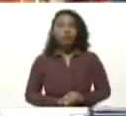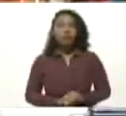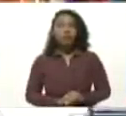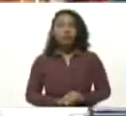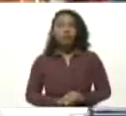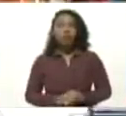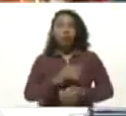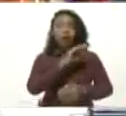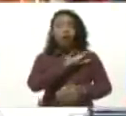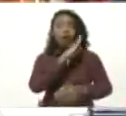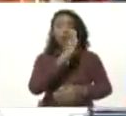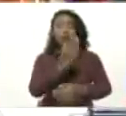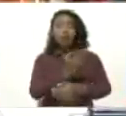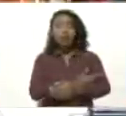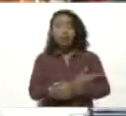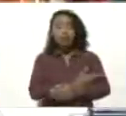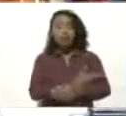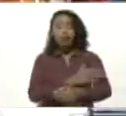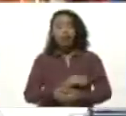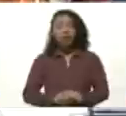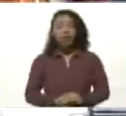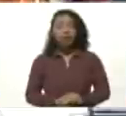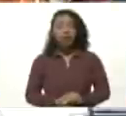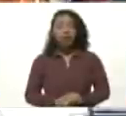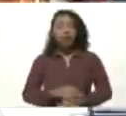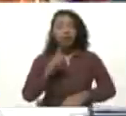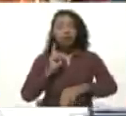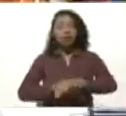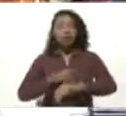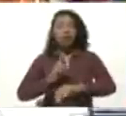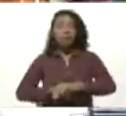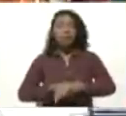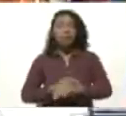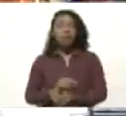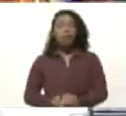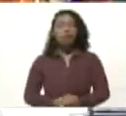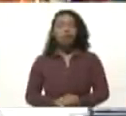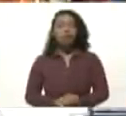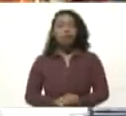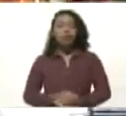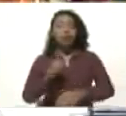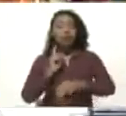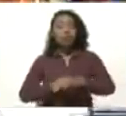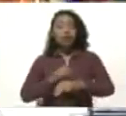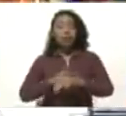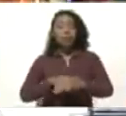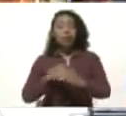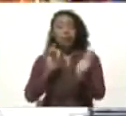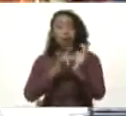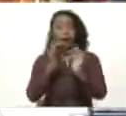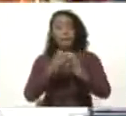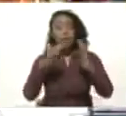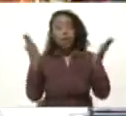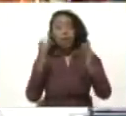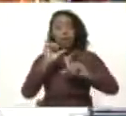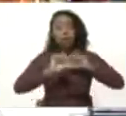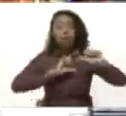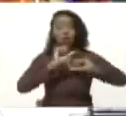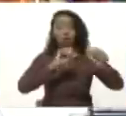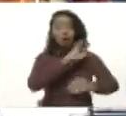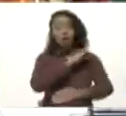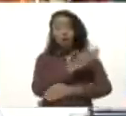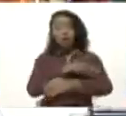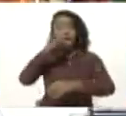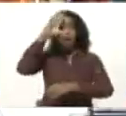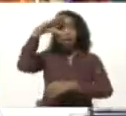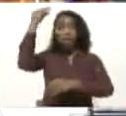Con la fuerza de los tiempos. De los tiempos bíblicos, de los siglos y la fuerza de Dios.